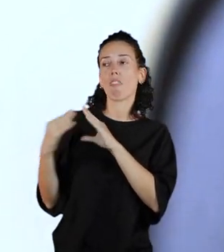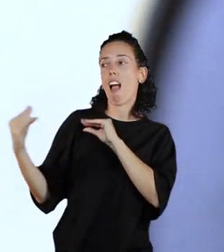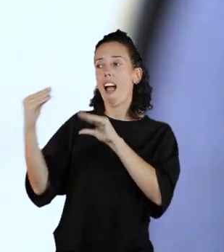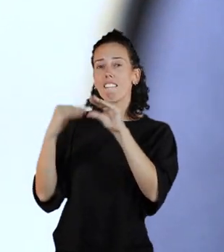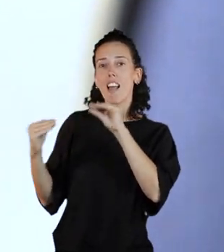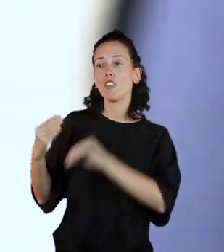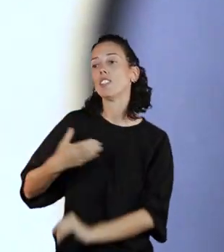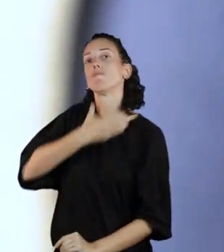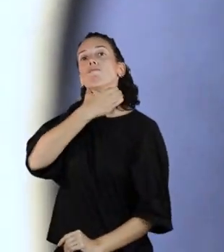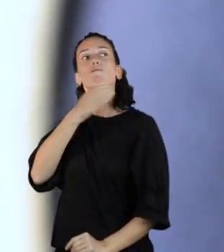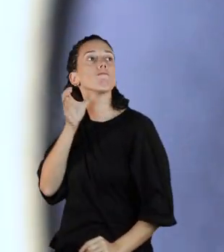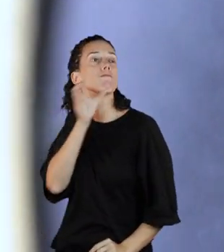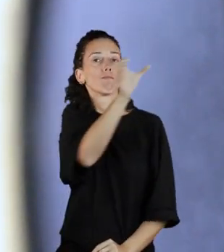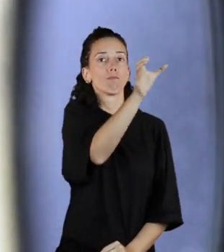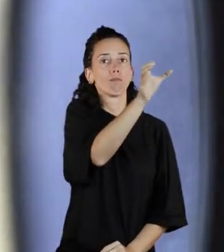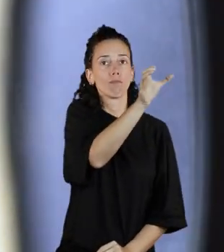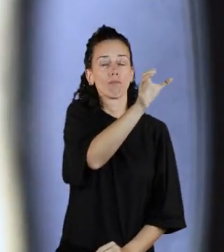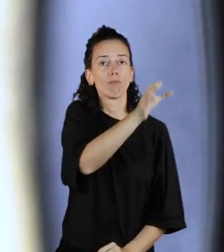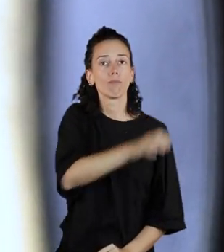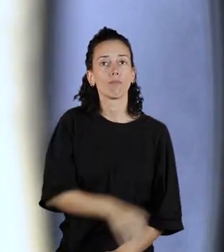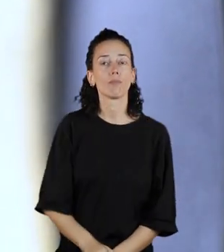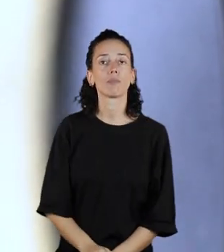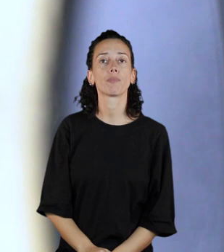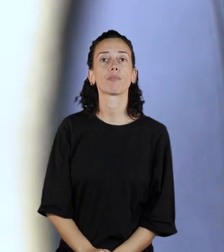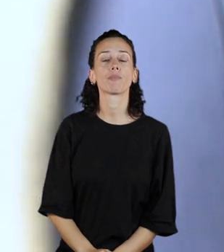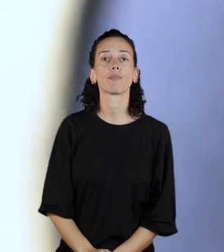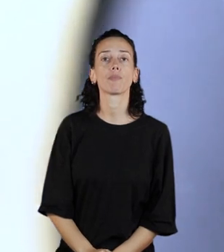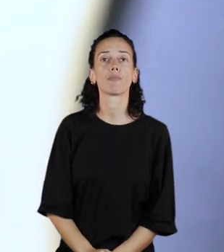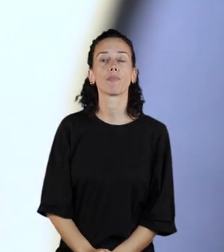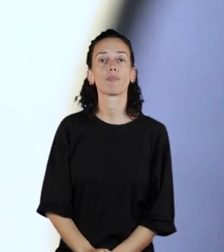Nos pusimos a hablar y me agarró del cuello.